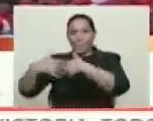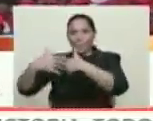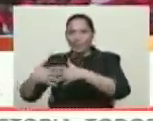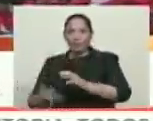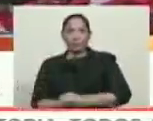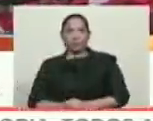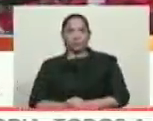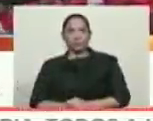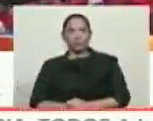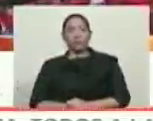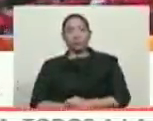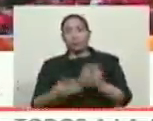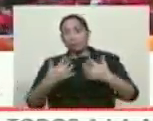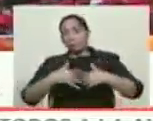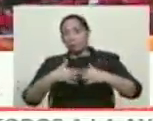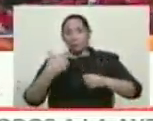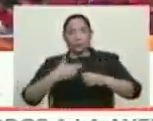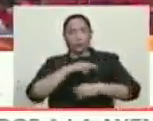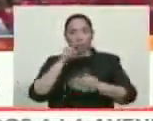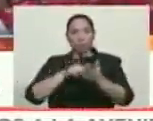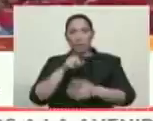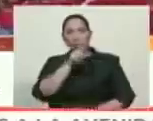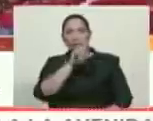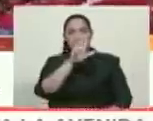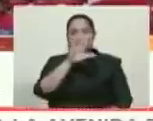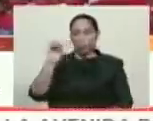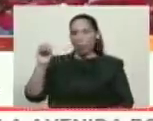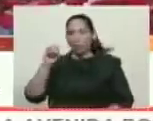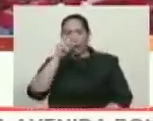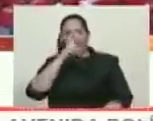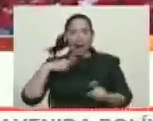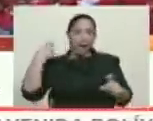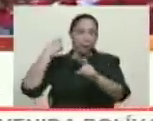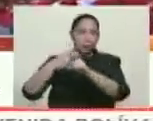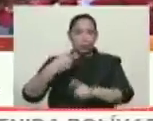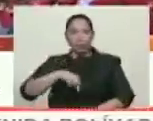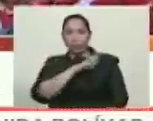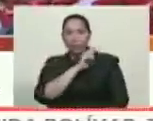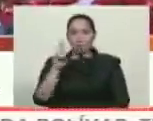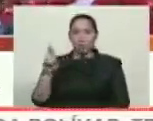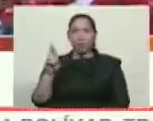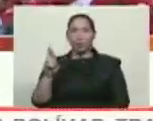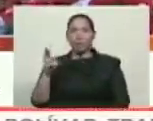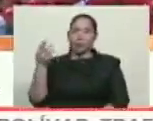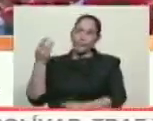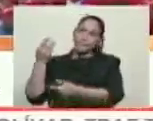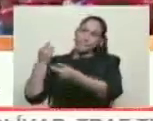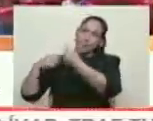nacional desde toda la historia, más de 150 años que tiene nuestra república exportando petróleo